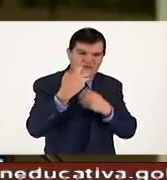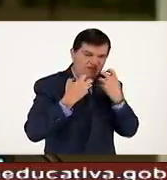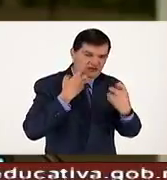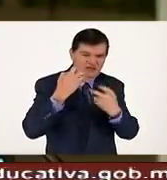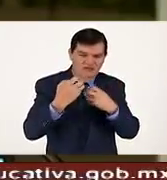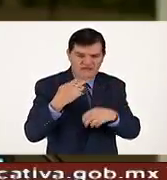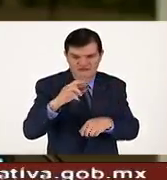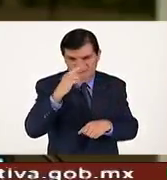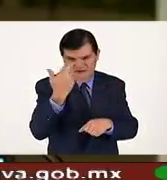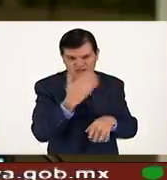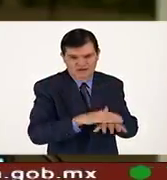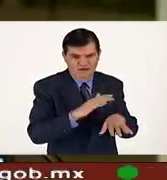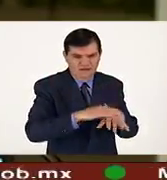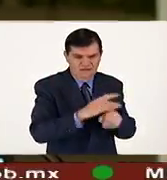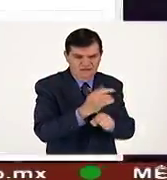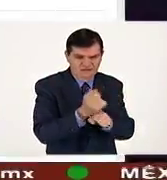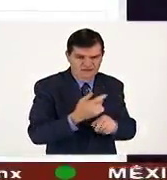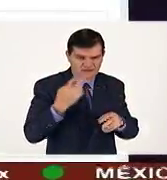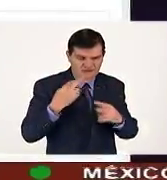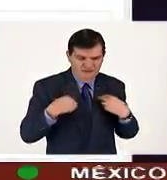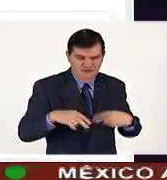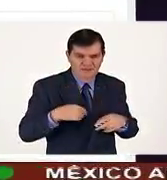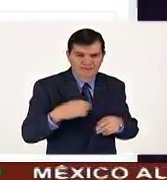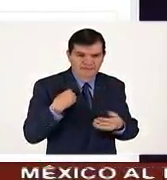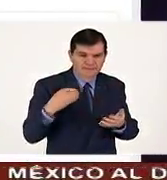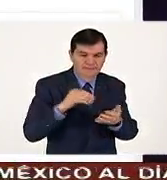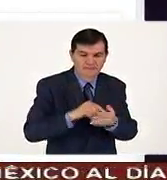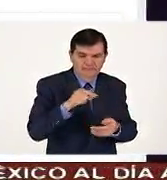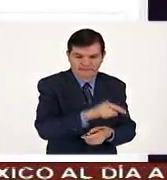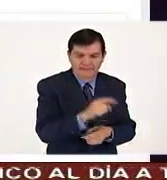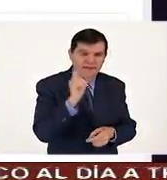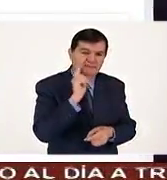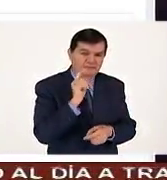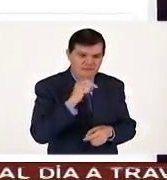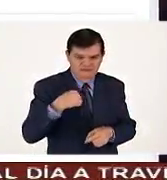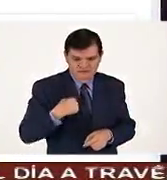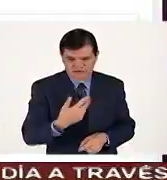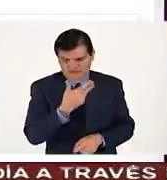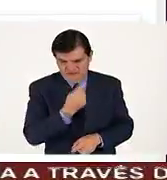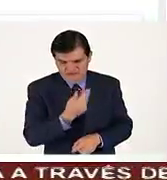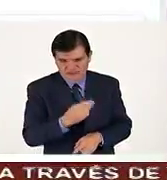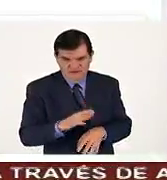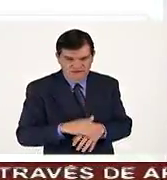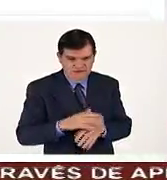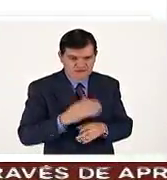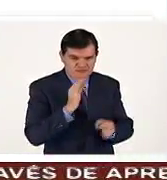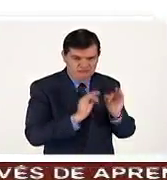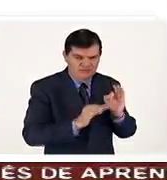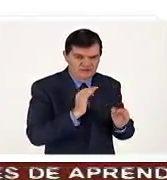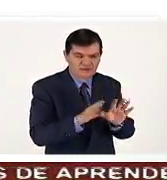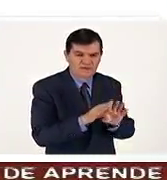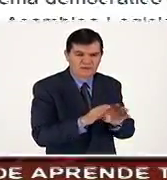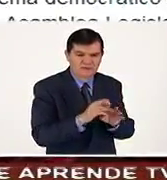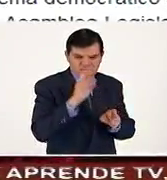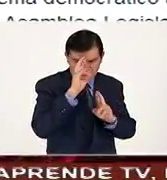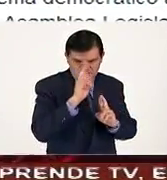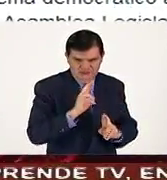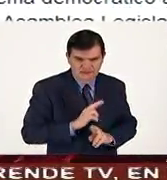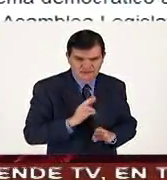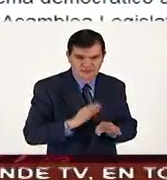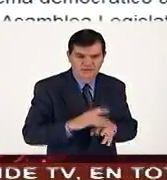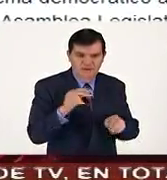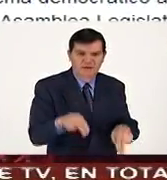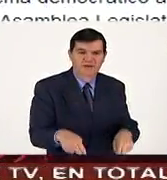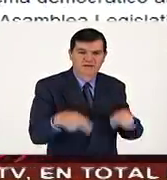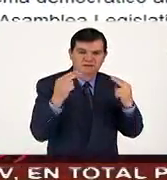al tener que recordarle más allá de las investiduras. Dice que ella era una mujer y él un hombre y que la tratara con respeto. Pero ¿cuál es el